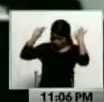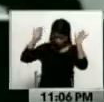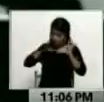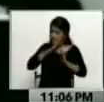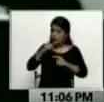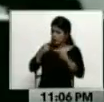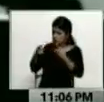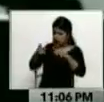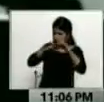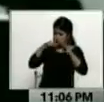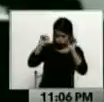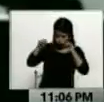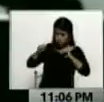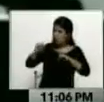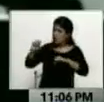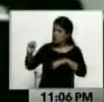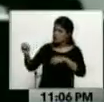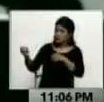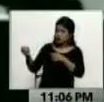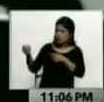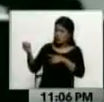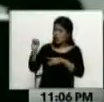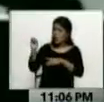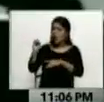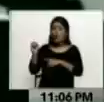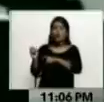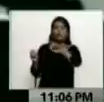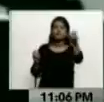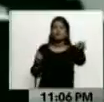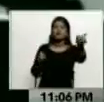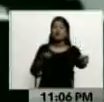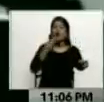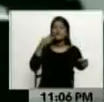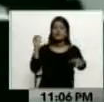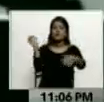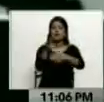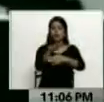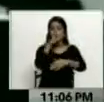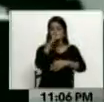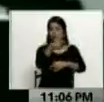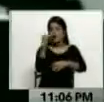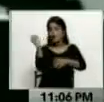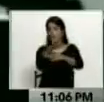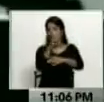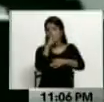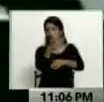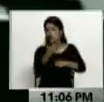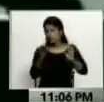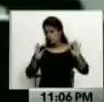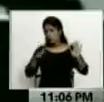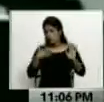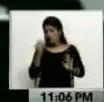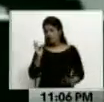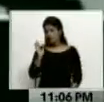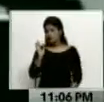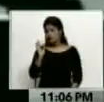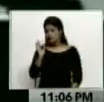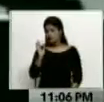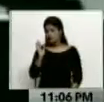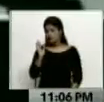DEA no Bueno si no se lo pone a nombre del joven directamente